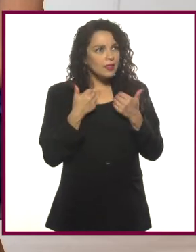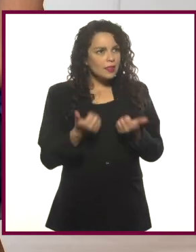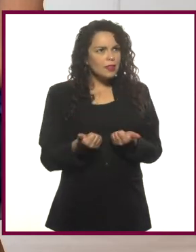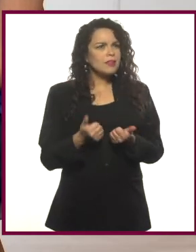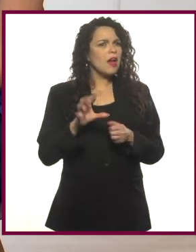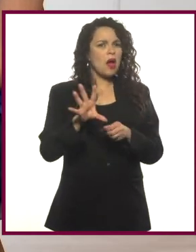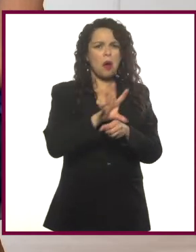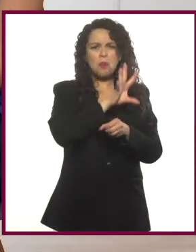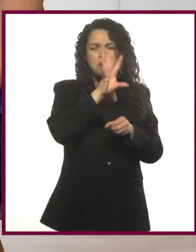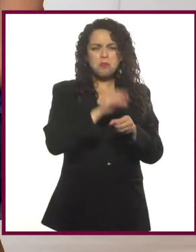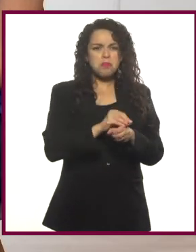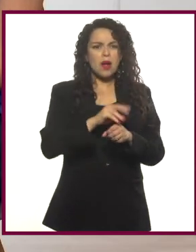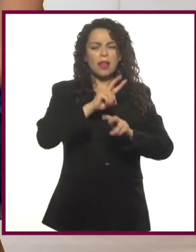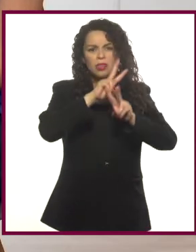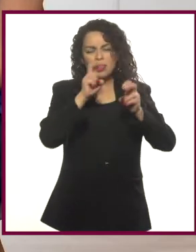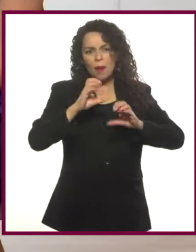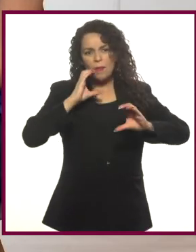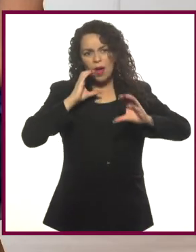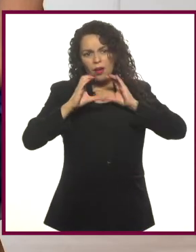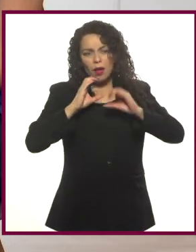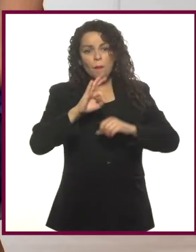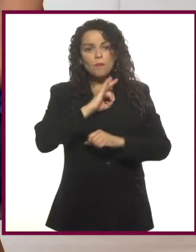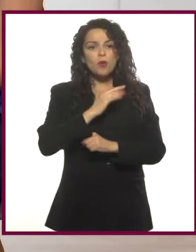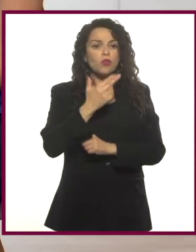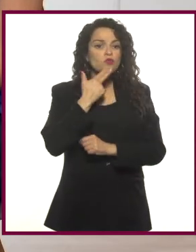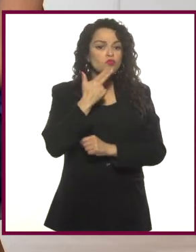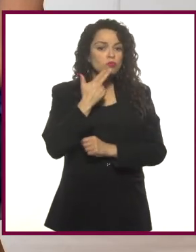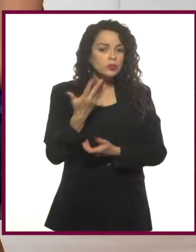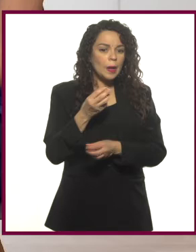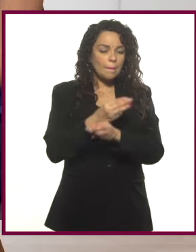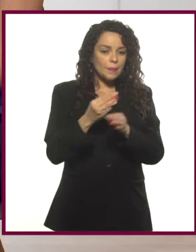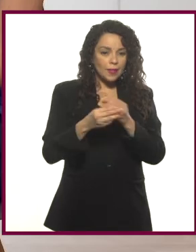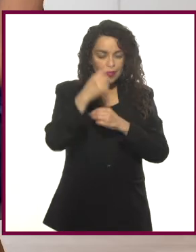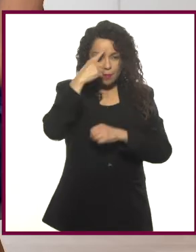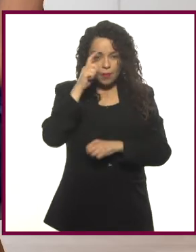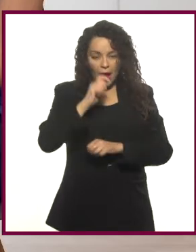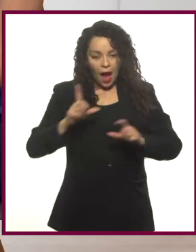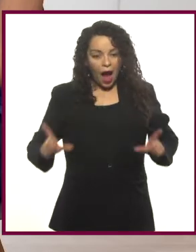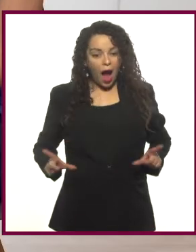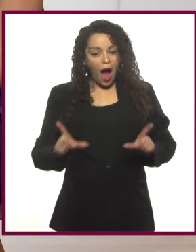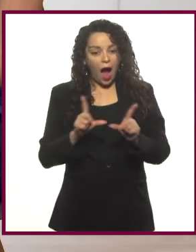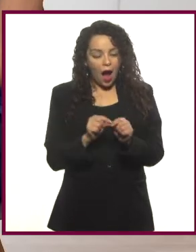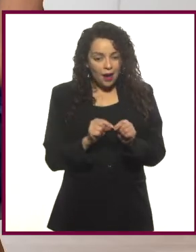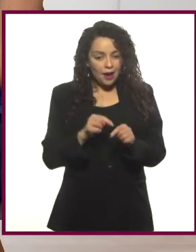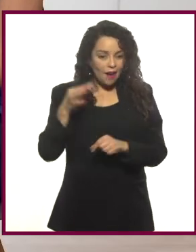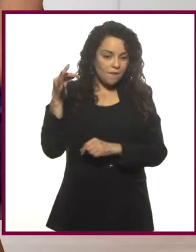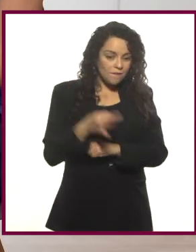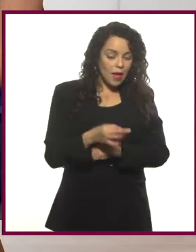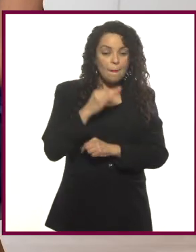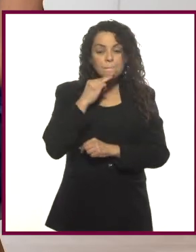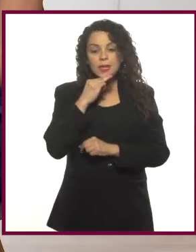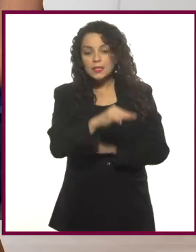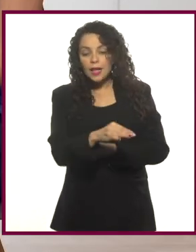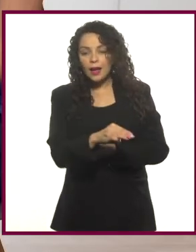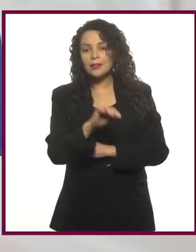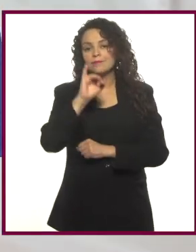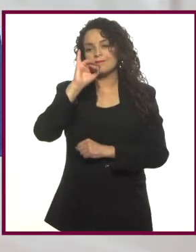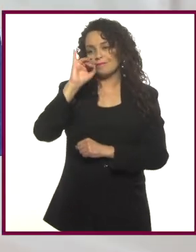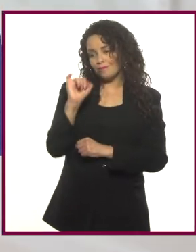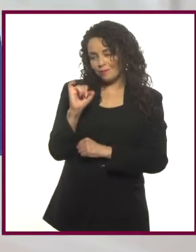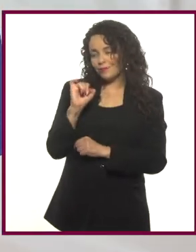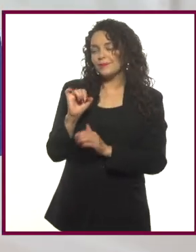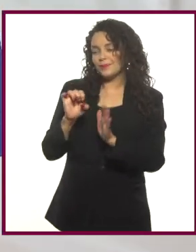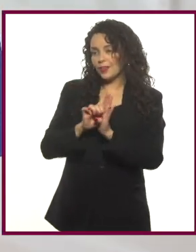Entonces, en prácticamente cualquier acto de comunicación, podemos utilizar recursos que hagan más breve y eficiente el mensaje.